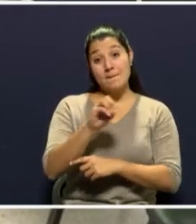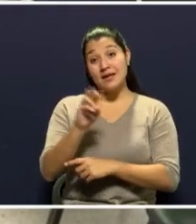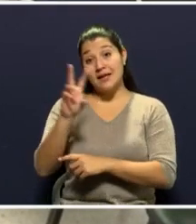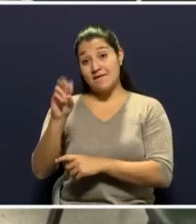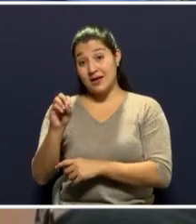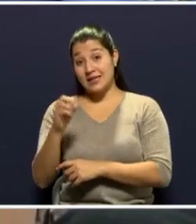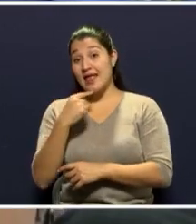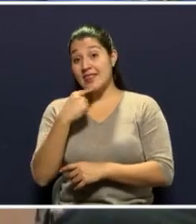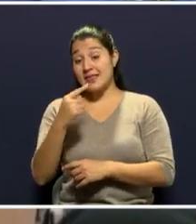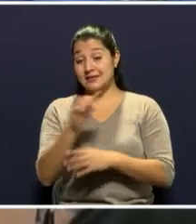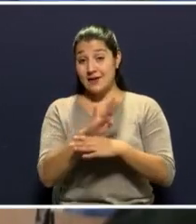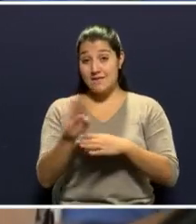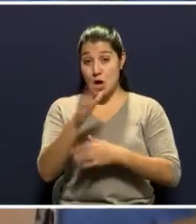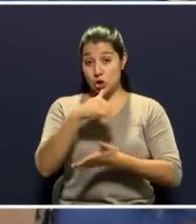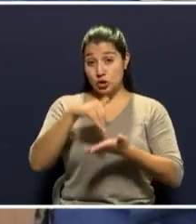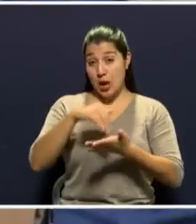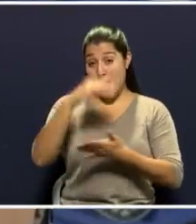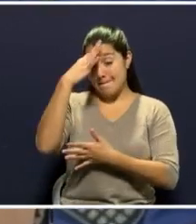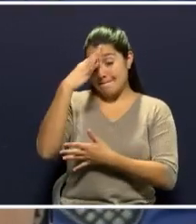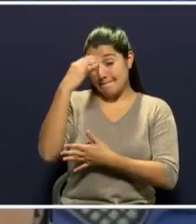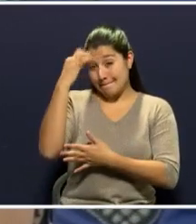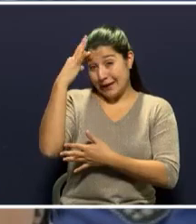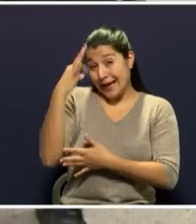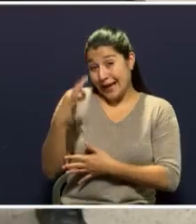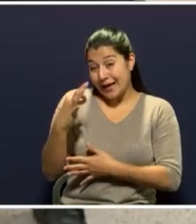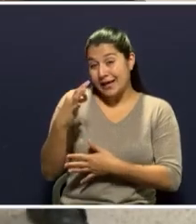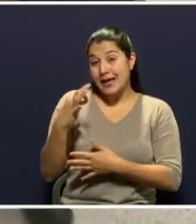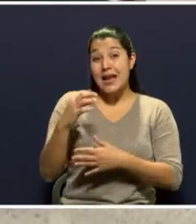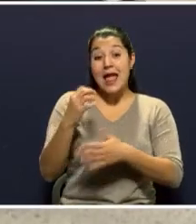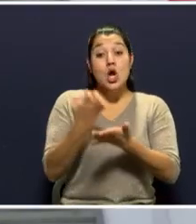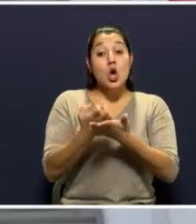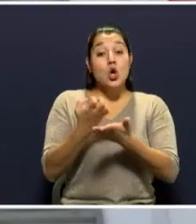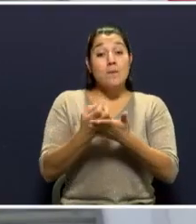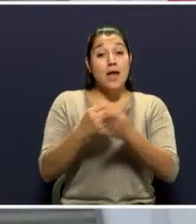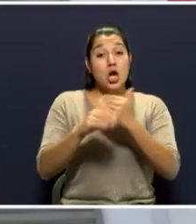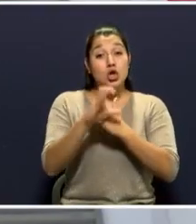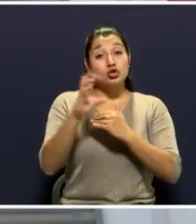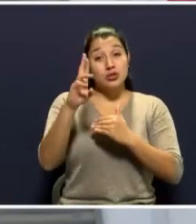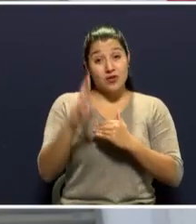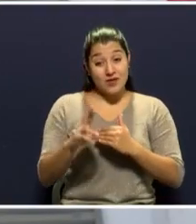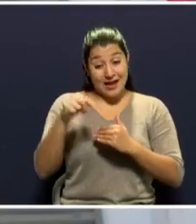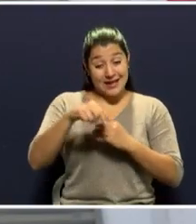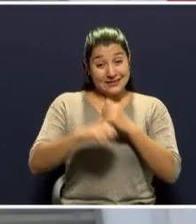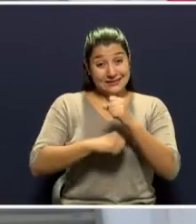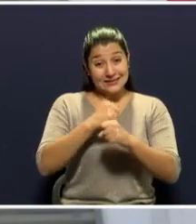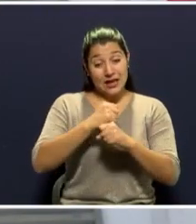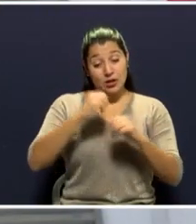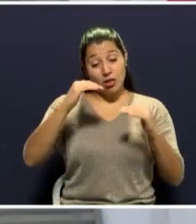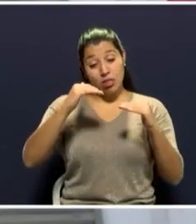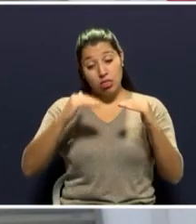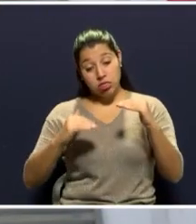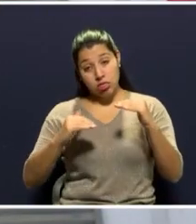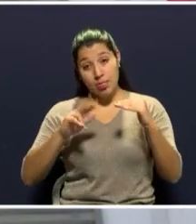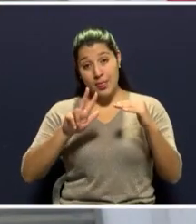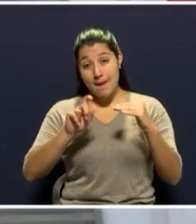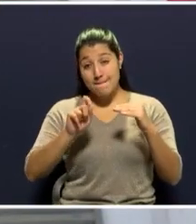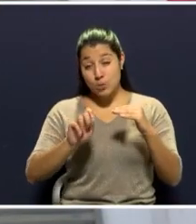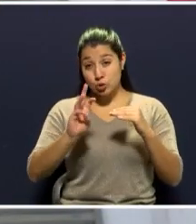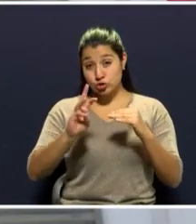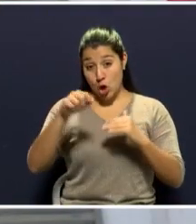caída del 3.6% para este año en la economía del país. Así se dio a conocer este viernes en la presentación de las